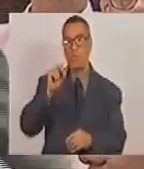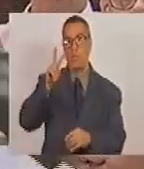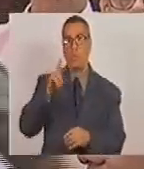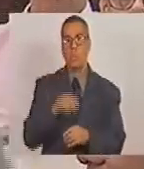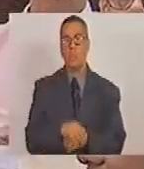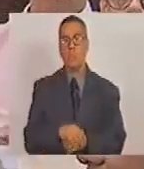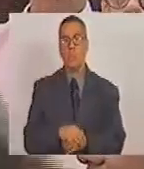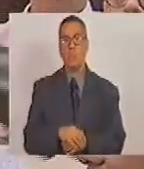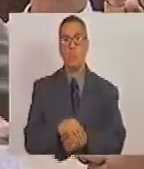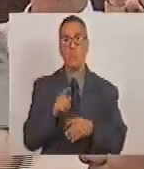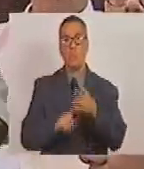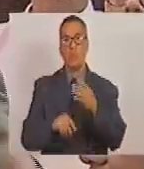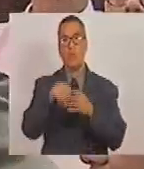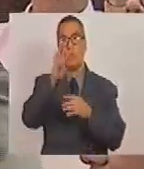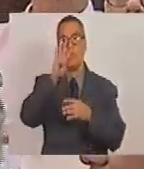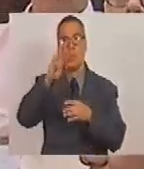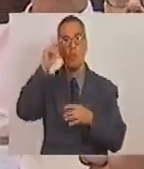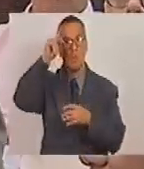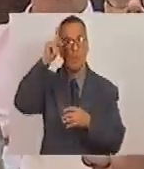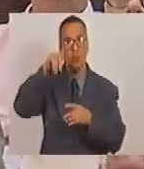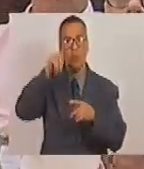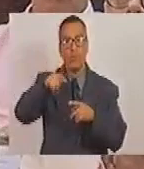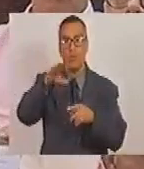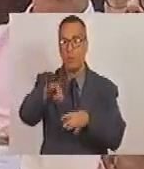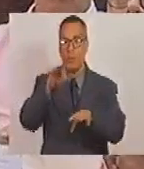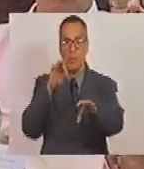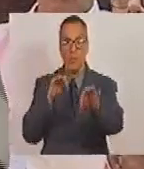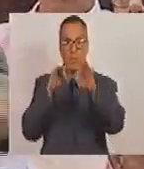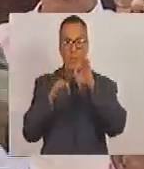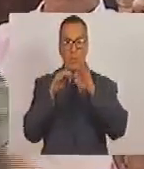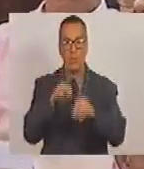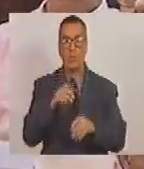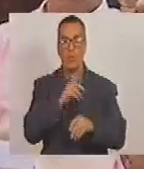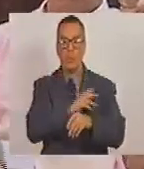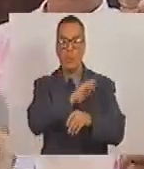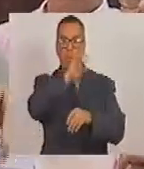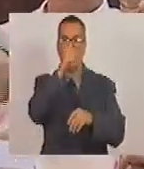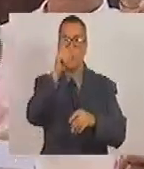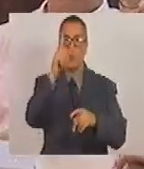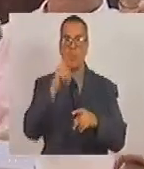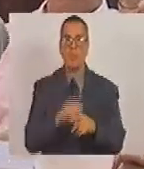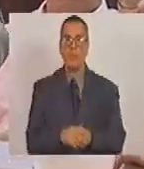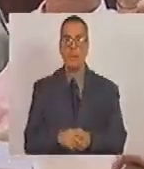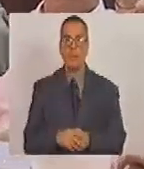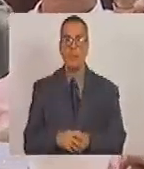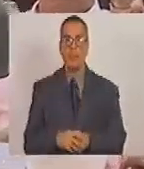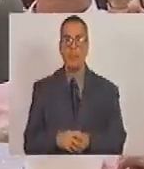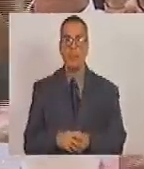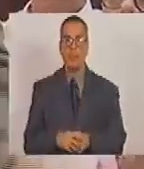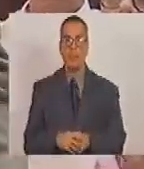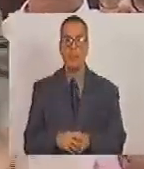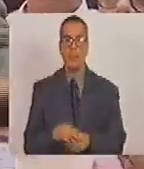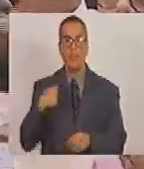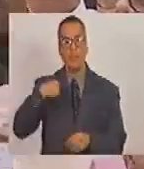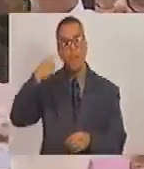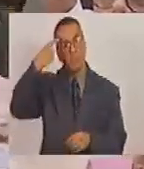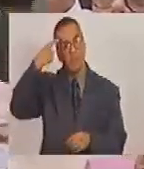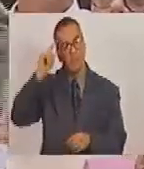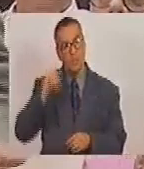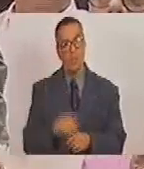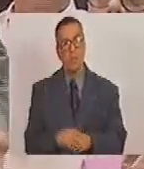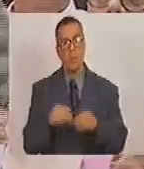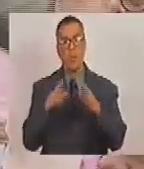Venezuela. 4 honorables profesores fueron electos a sus autoridades principales. Creo que